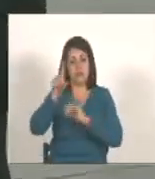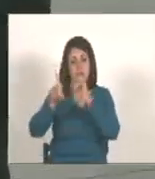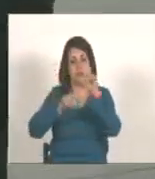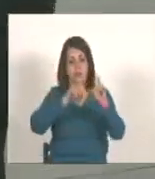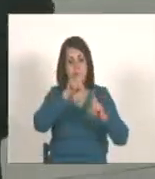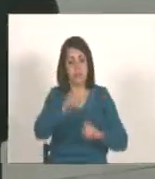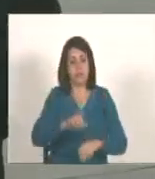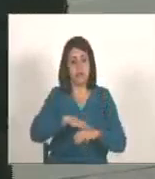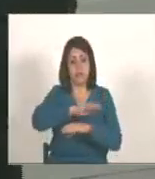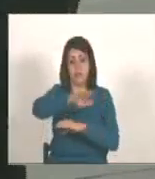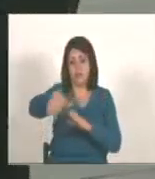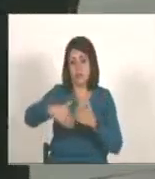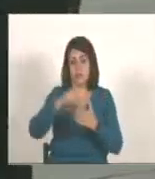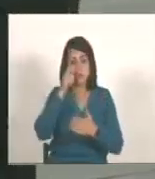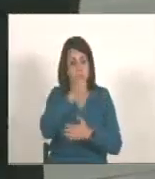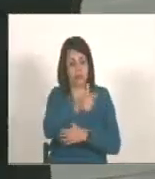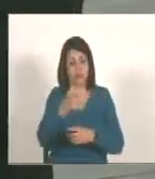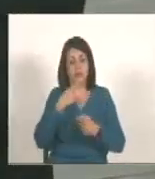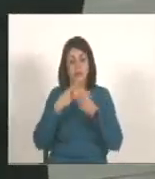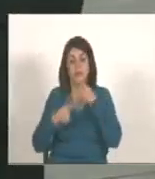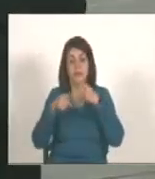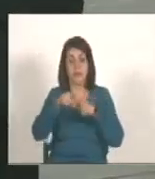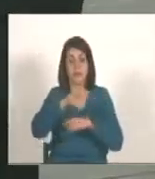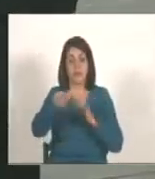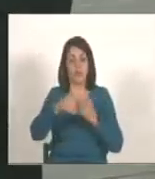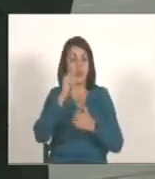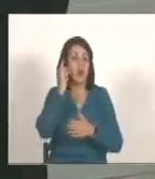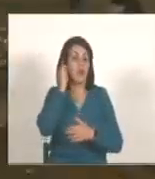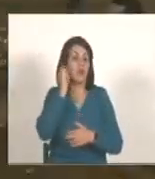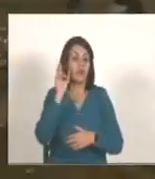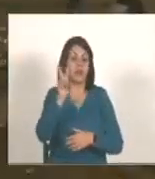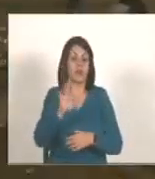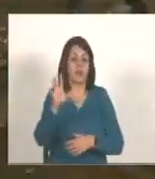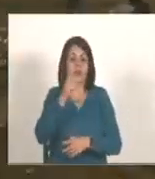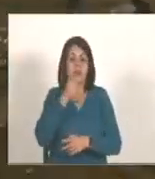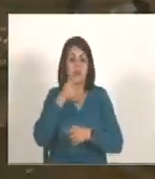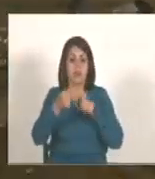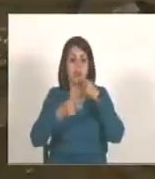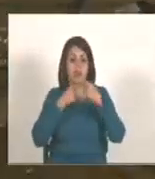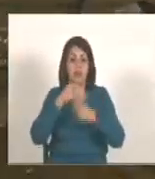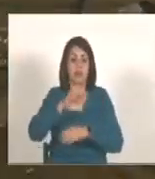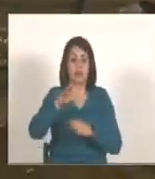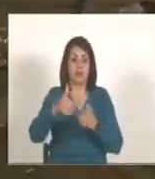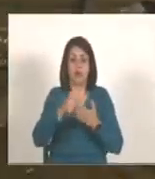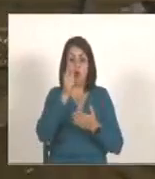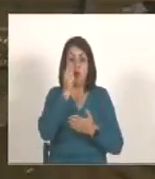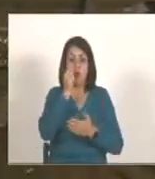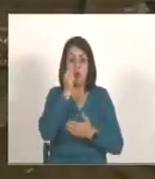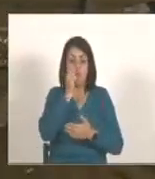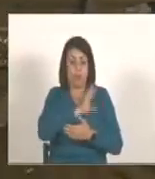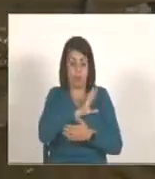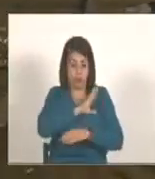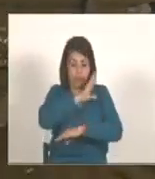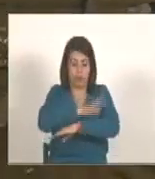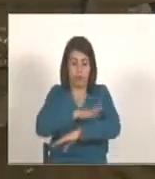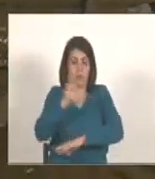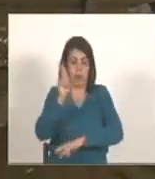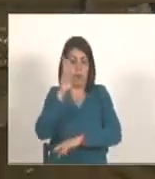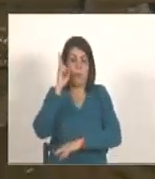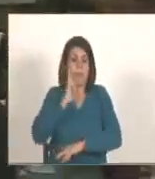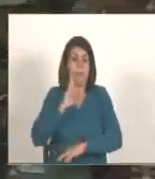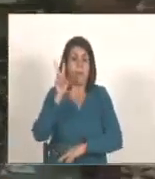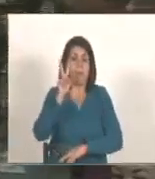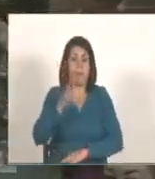consultivo para que todo el pueblo hable, para que las mujeres de Venezuela hablen, para que los hombres de bien de la República